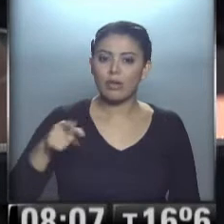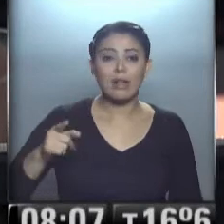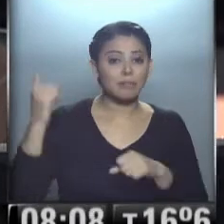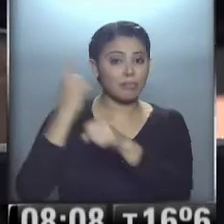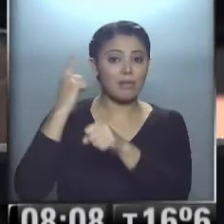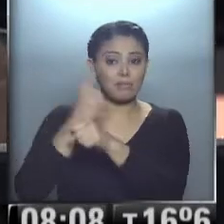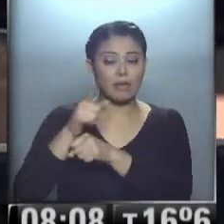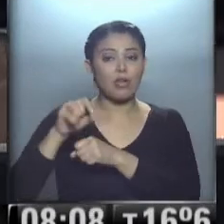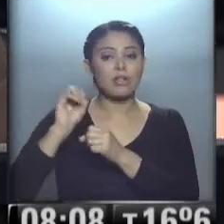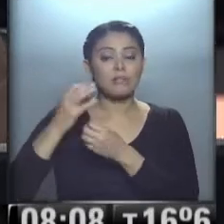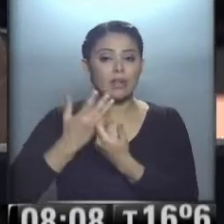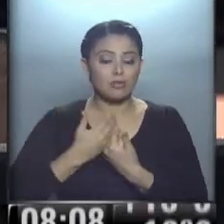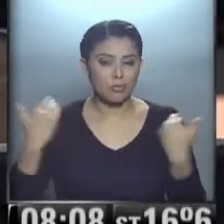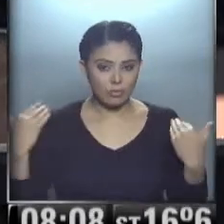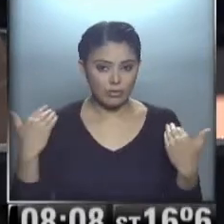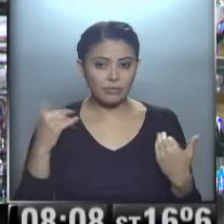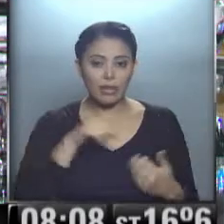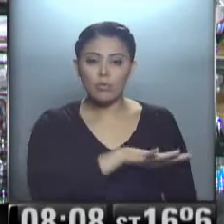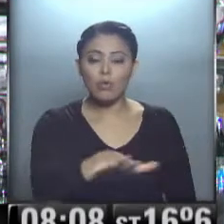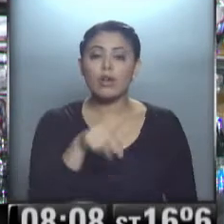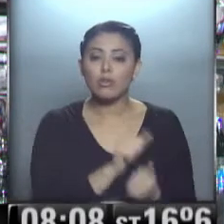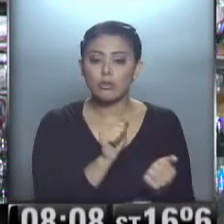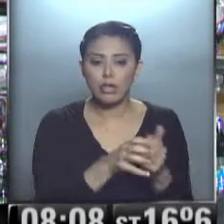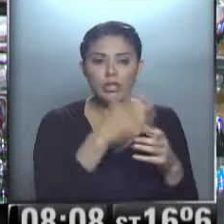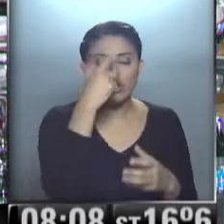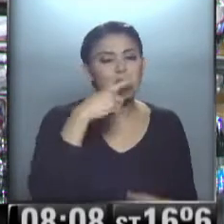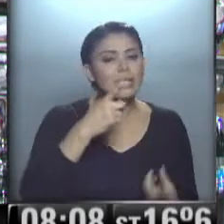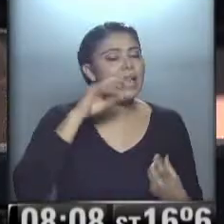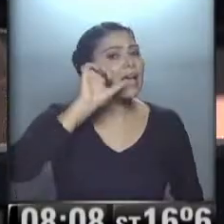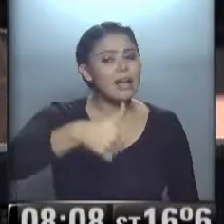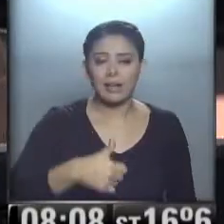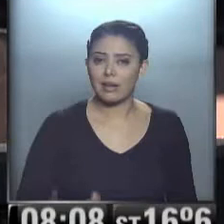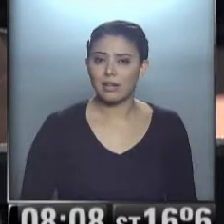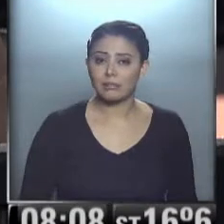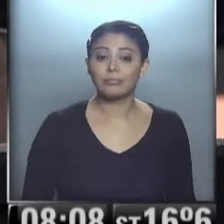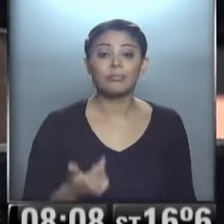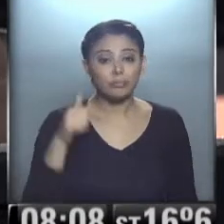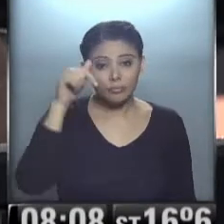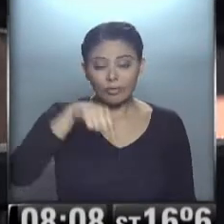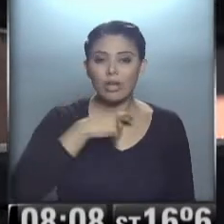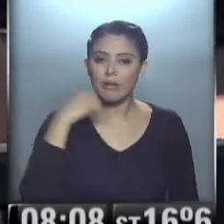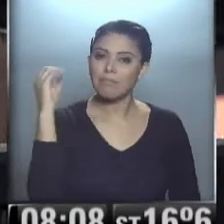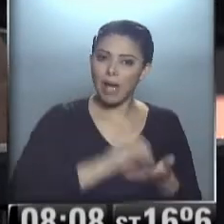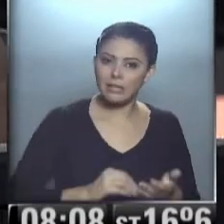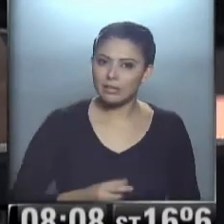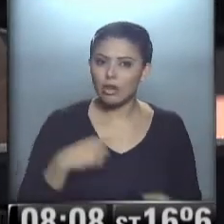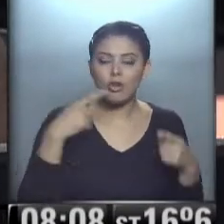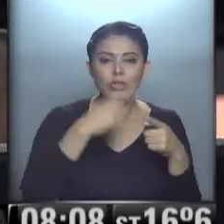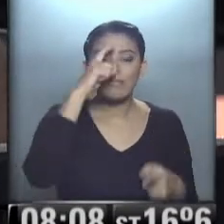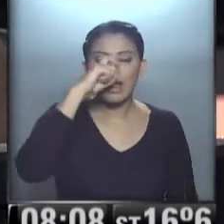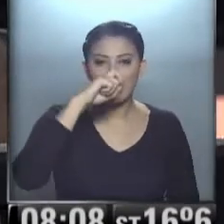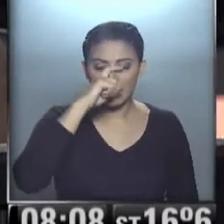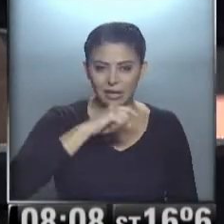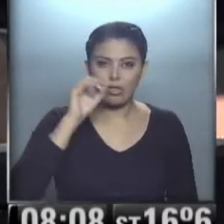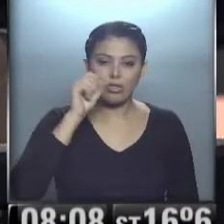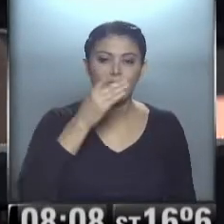del campeonato, Newell's Old Boys de Rosario. Allí en Rosario San Lorenzo mereció ganar ese partido, y ahora va por más, va por Belgrano de Córdoba,